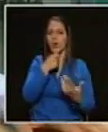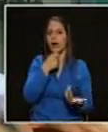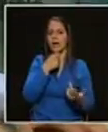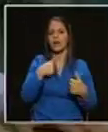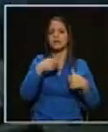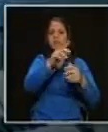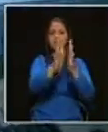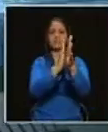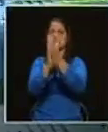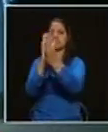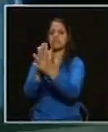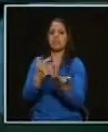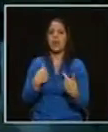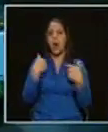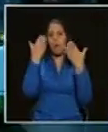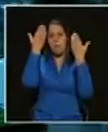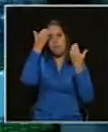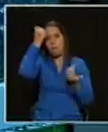ser informados.